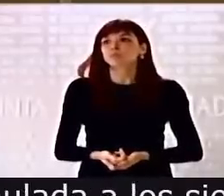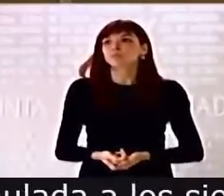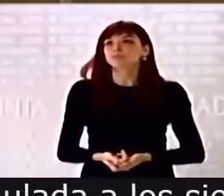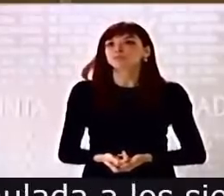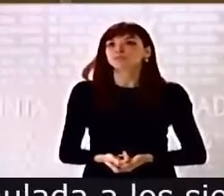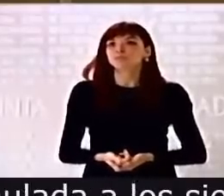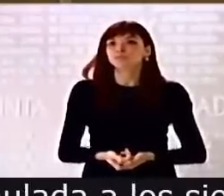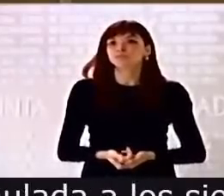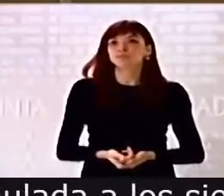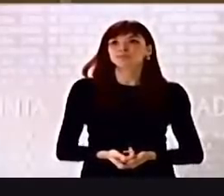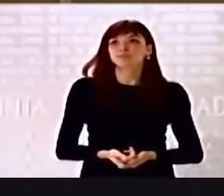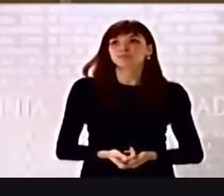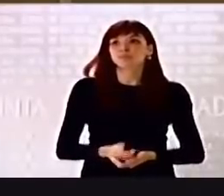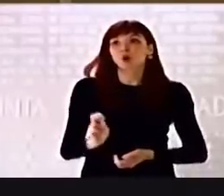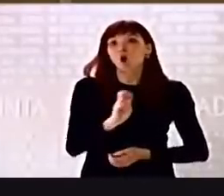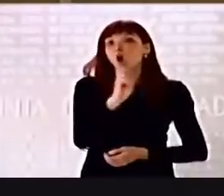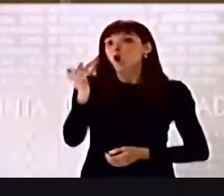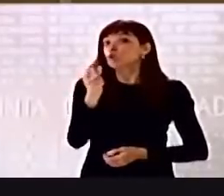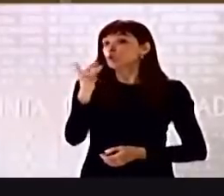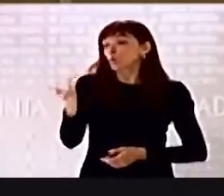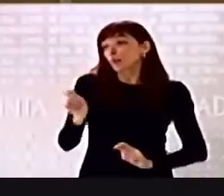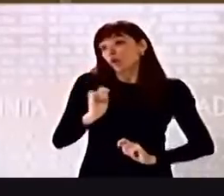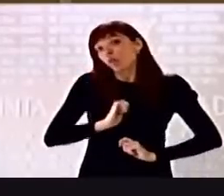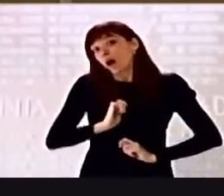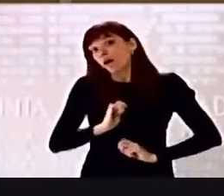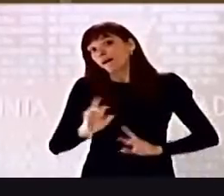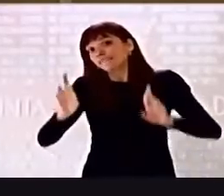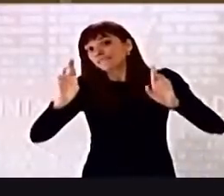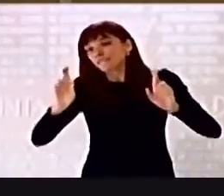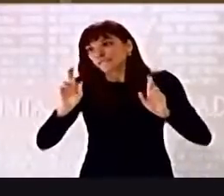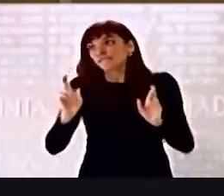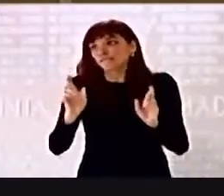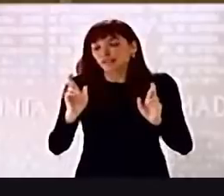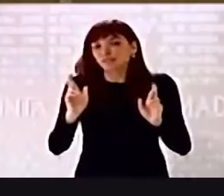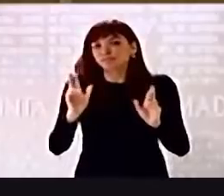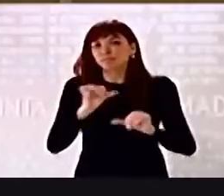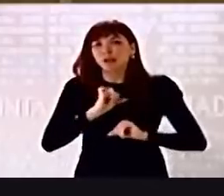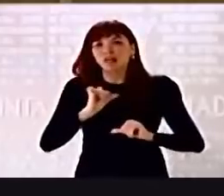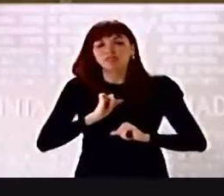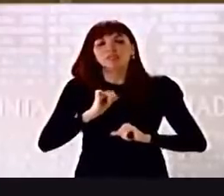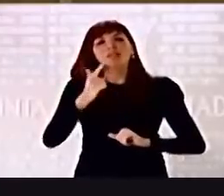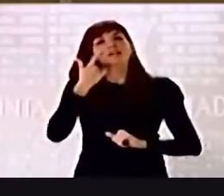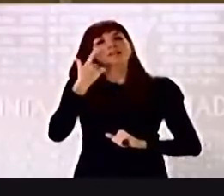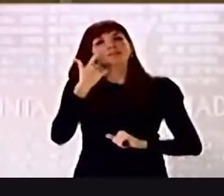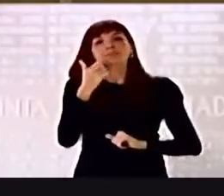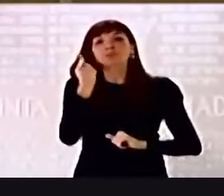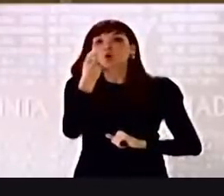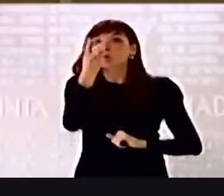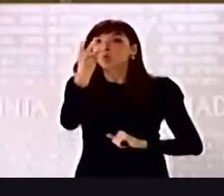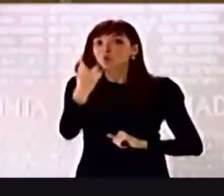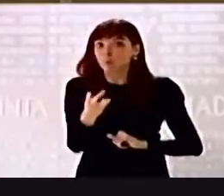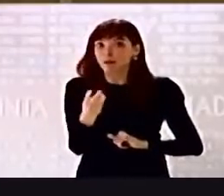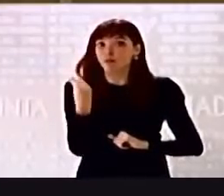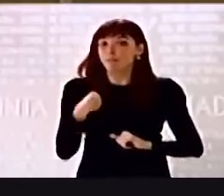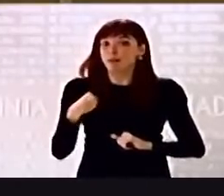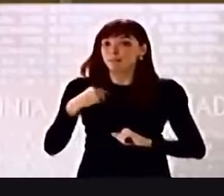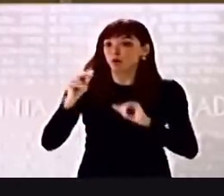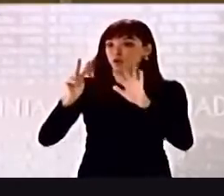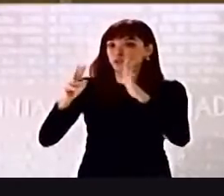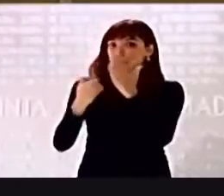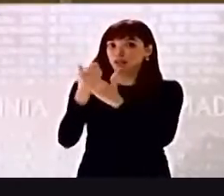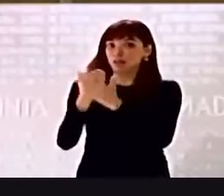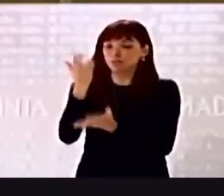Otro de los datos esperanzadores es que esta cifra, cuando se compara con la incidencia acumulada a los 14